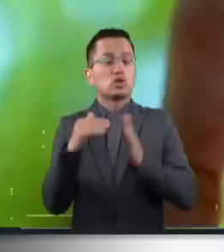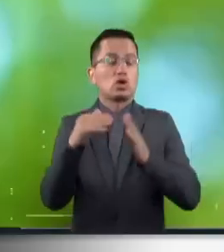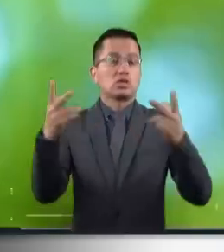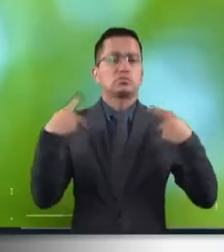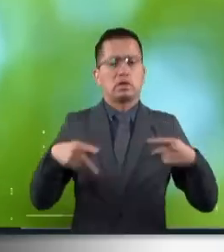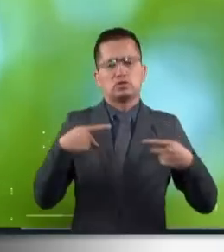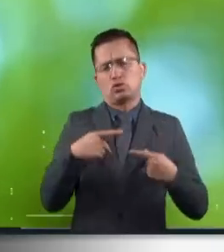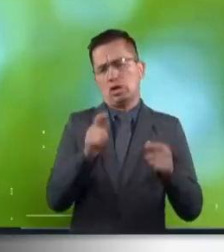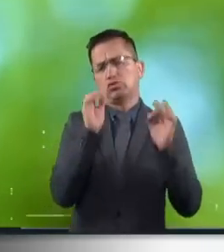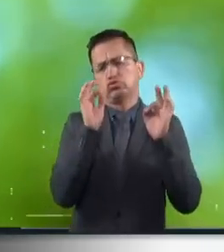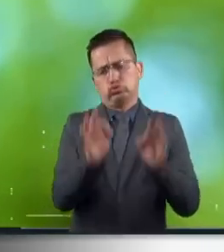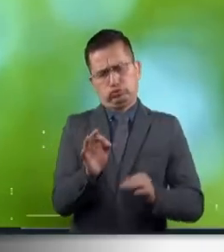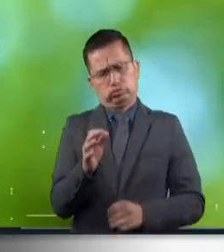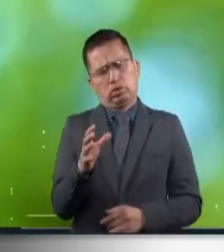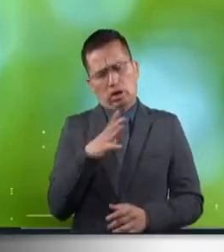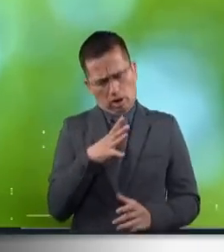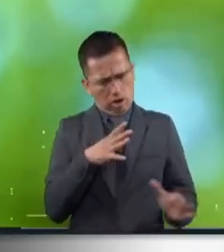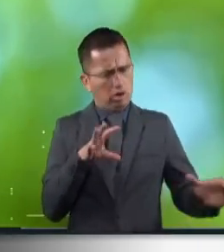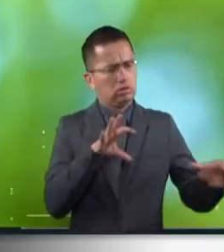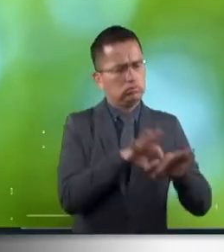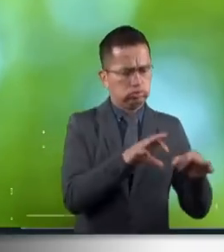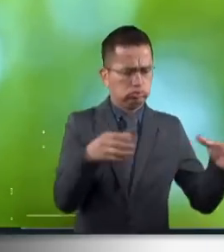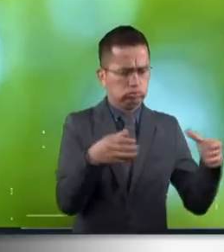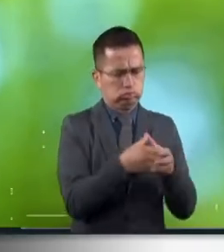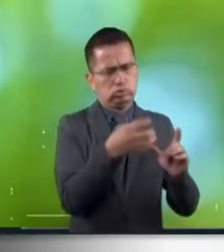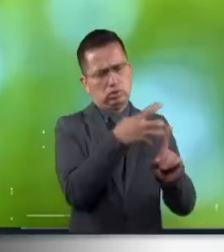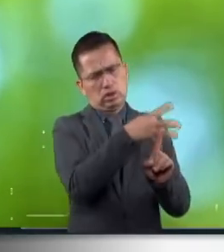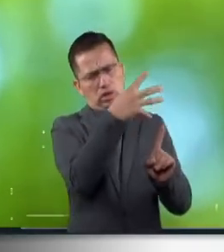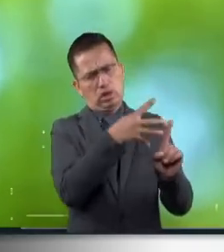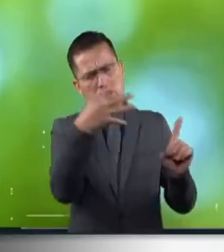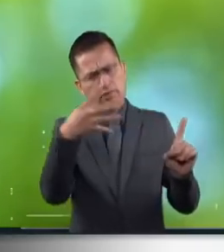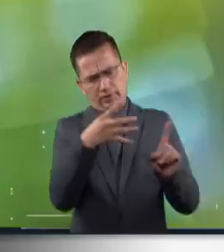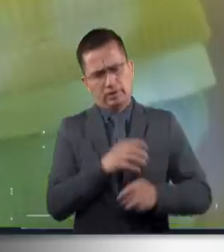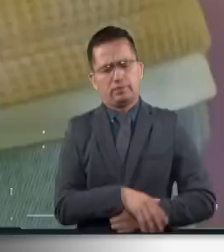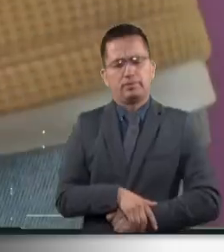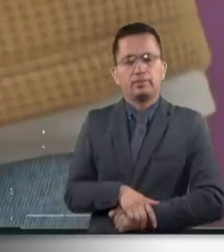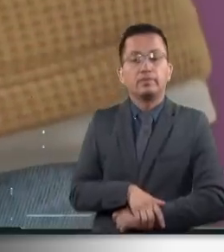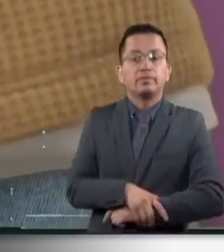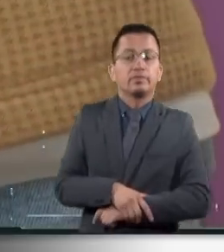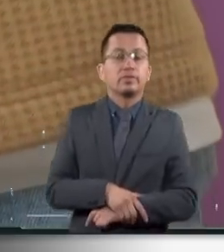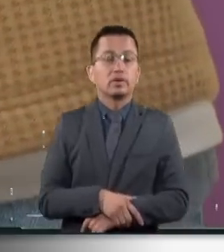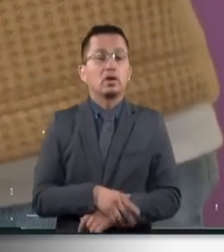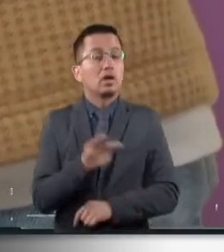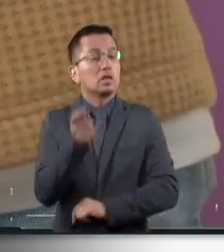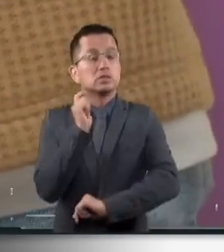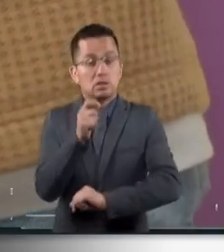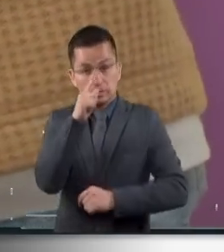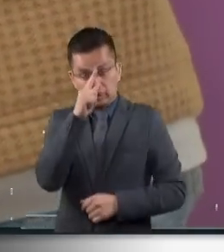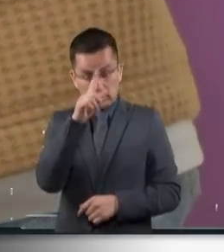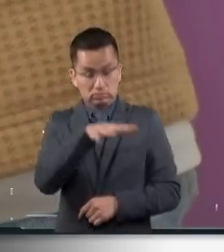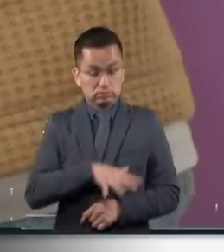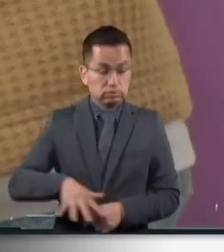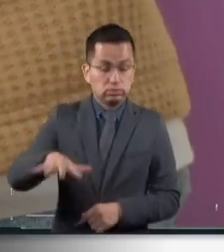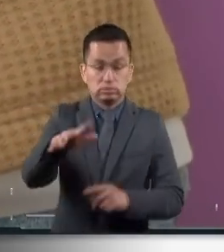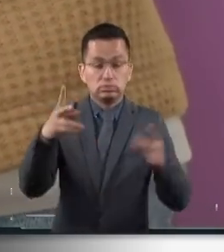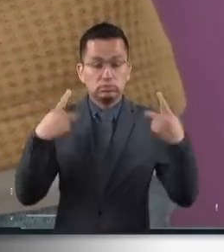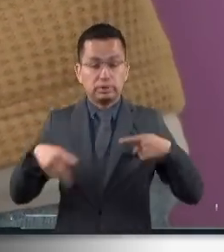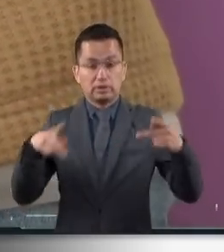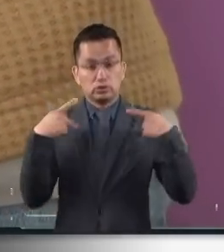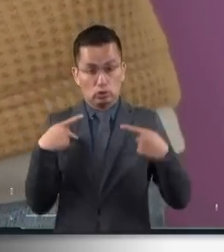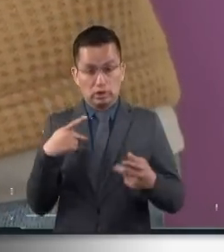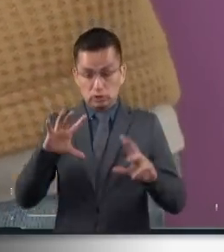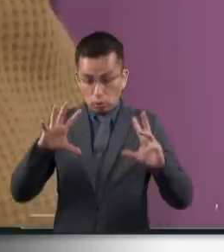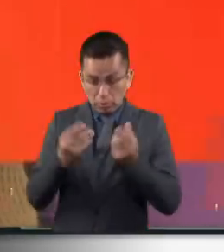se autoidentifican con alguna de las orientaciones LGBTI+, lo que equivale al 5.1% de la población